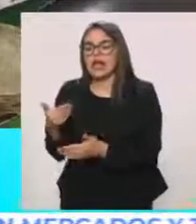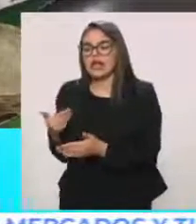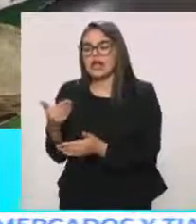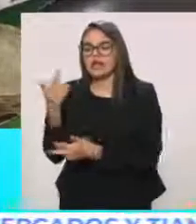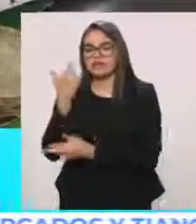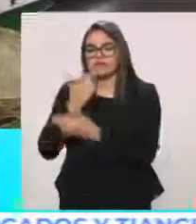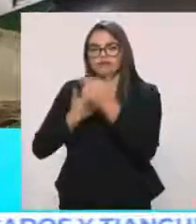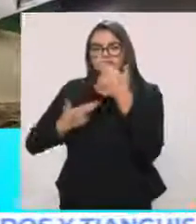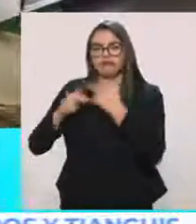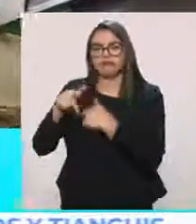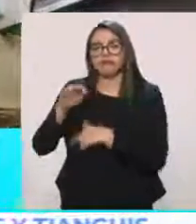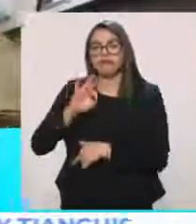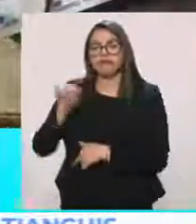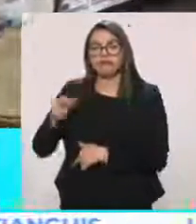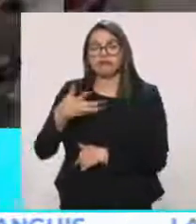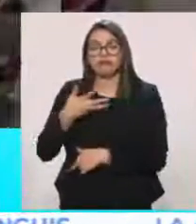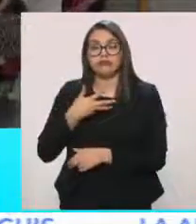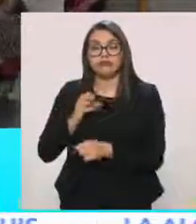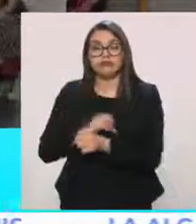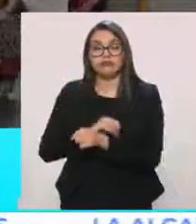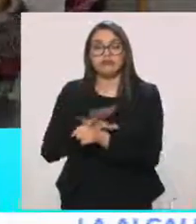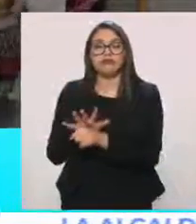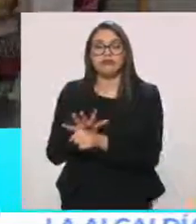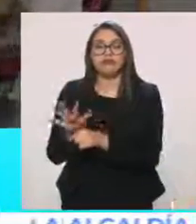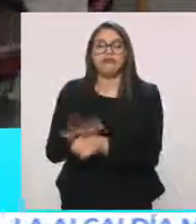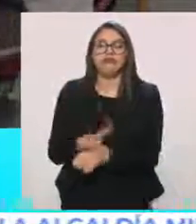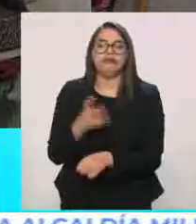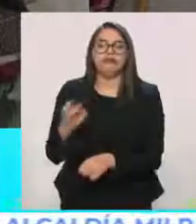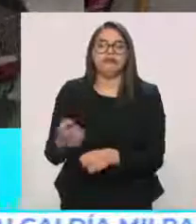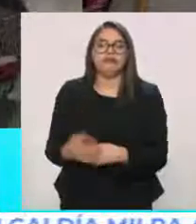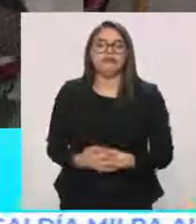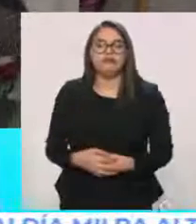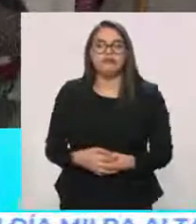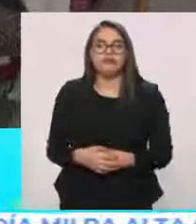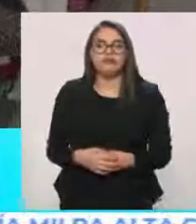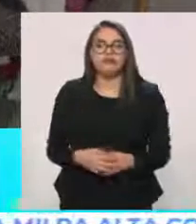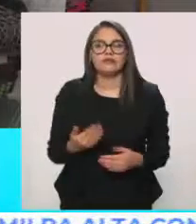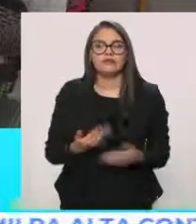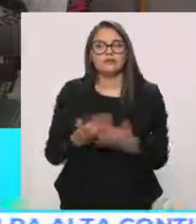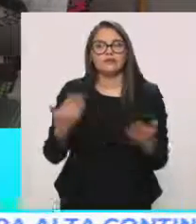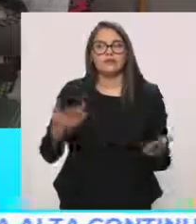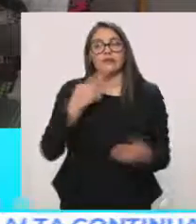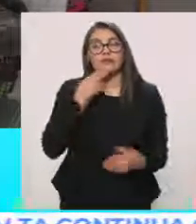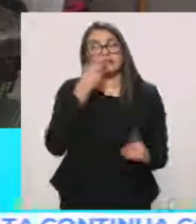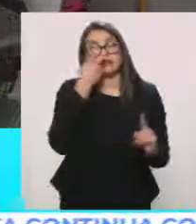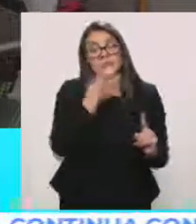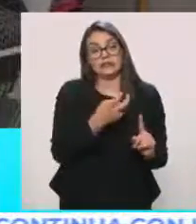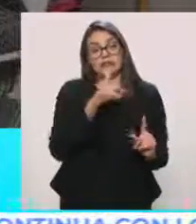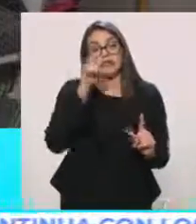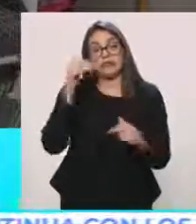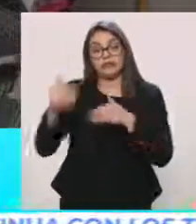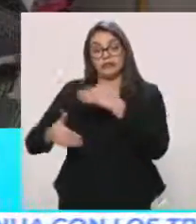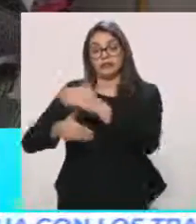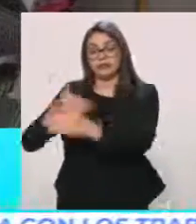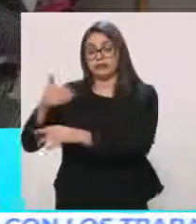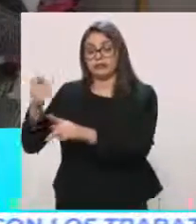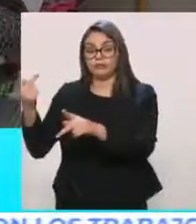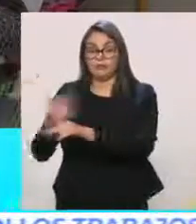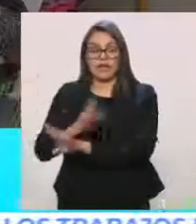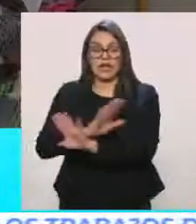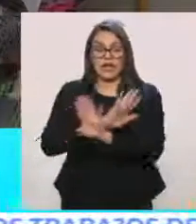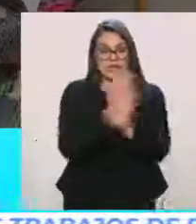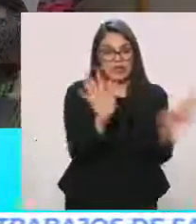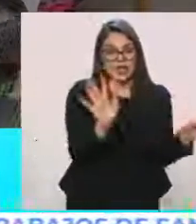coronavirus. Y que, bueno, ahora se utilizará de esa manera, pero posteriormente, pasada la